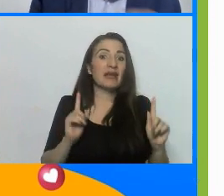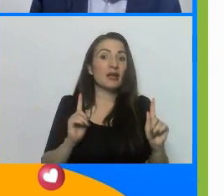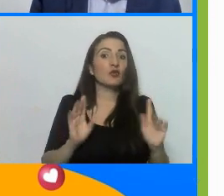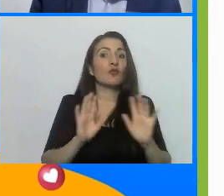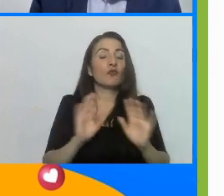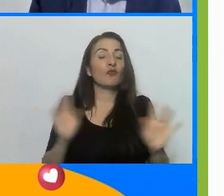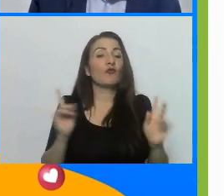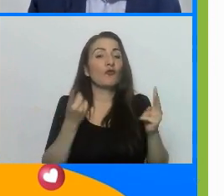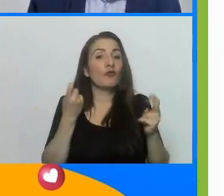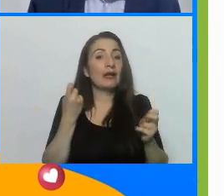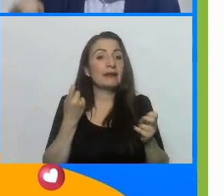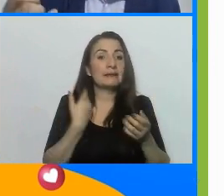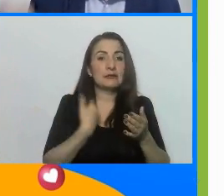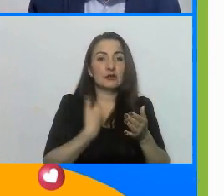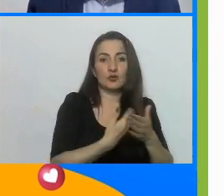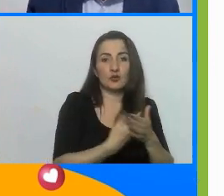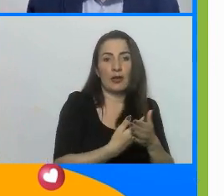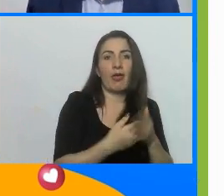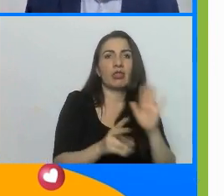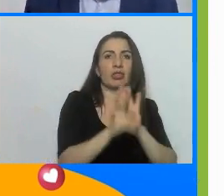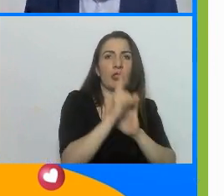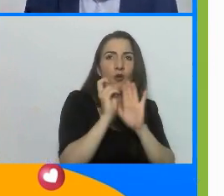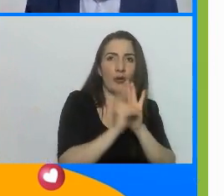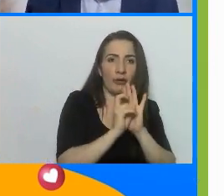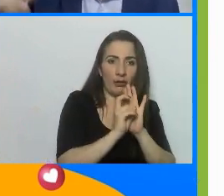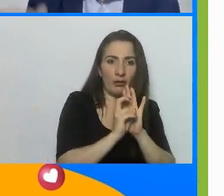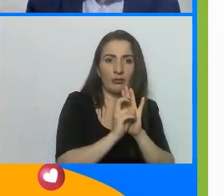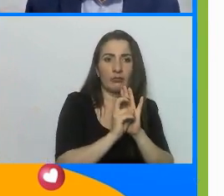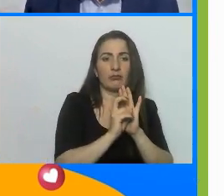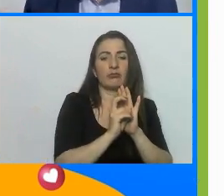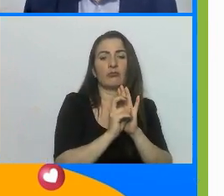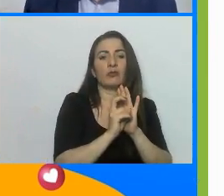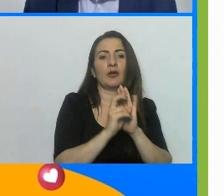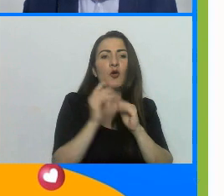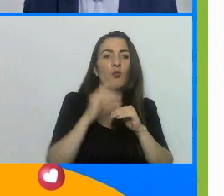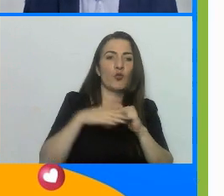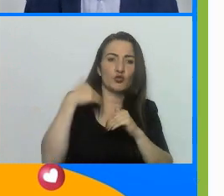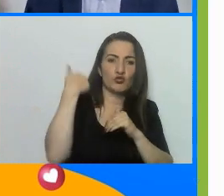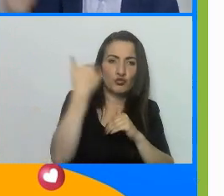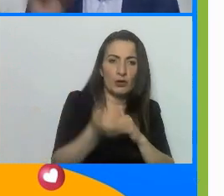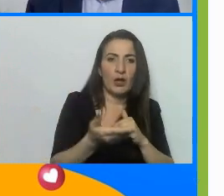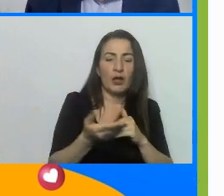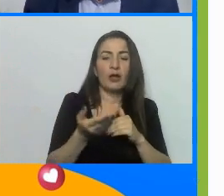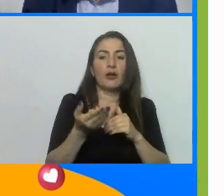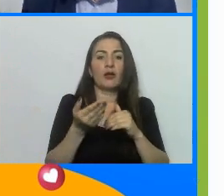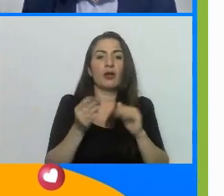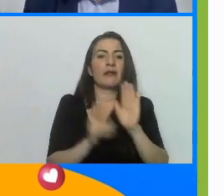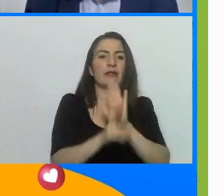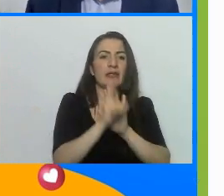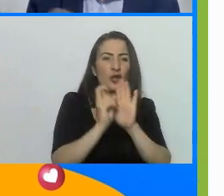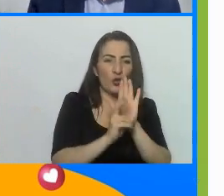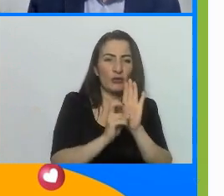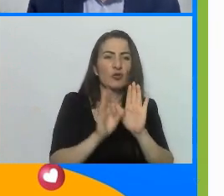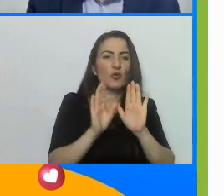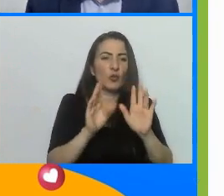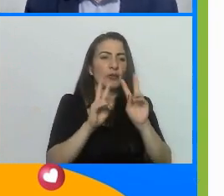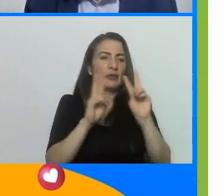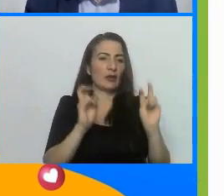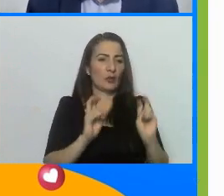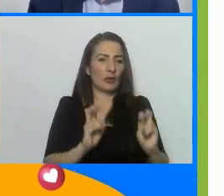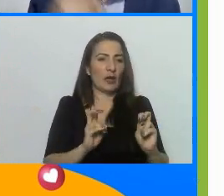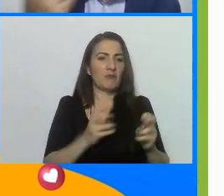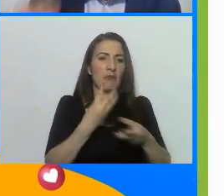basado o sustentado en una teoría, ¿sí? En un postulado, en un teorema, ¿sí? Como por ejemplo